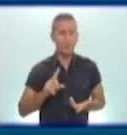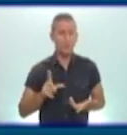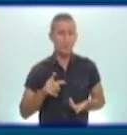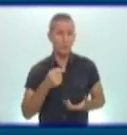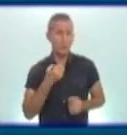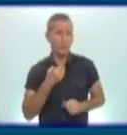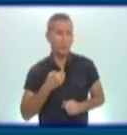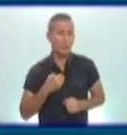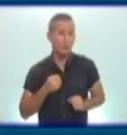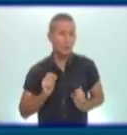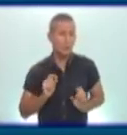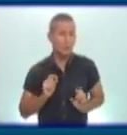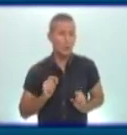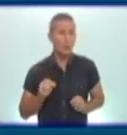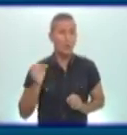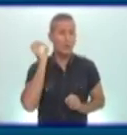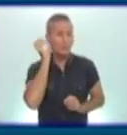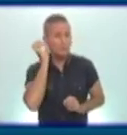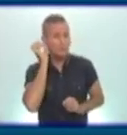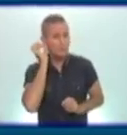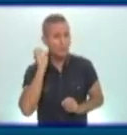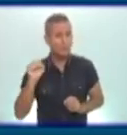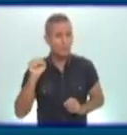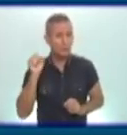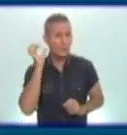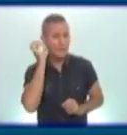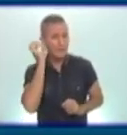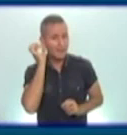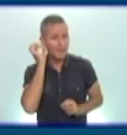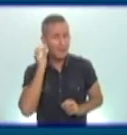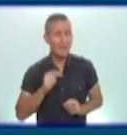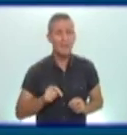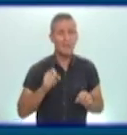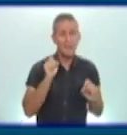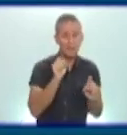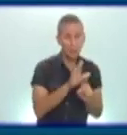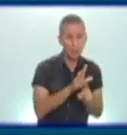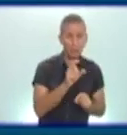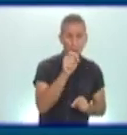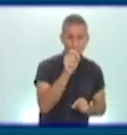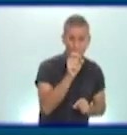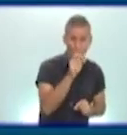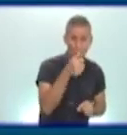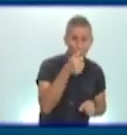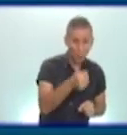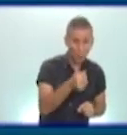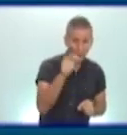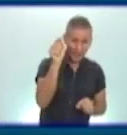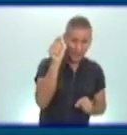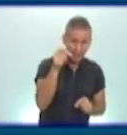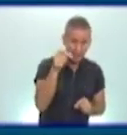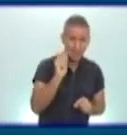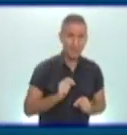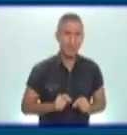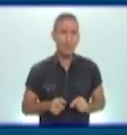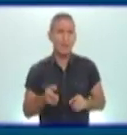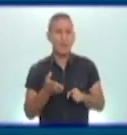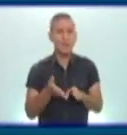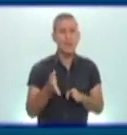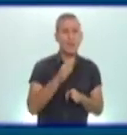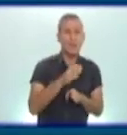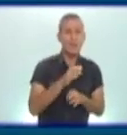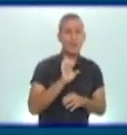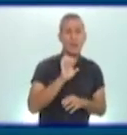de los sustantivos femeninos que empiezan con A acentuada, que va precedida por el artículo el, como por ejemplo el